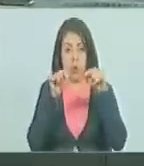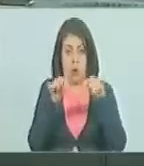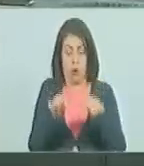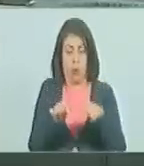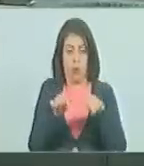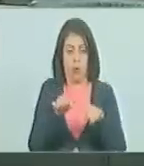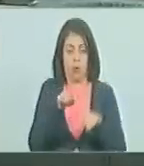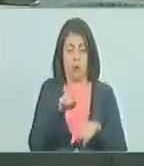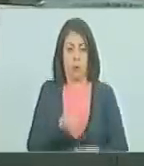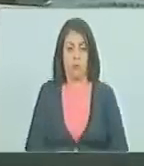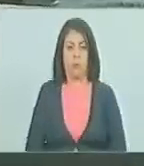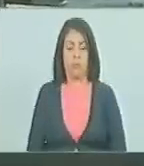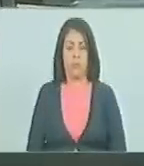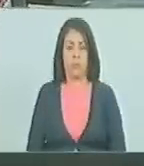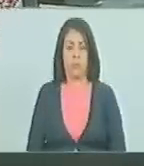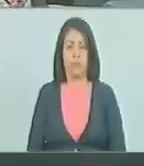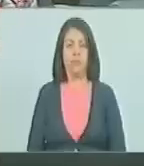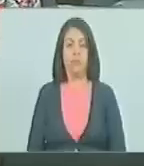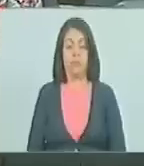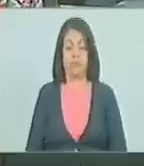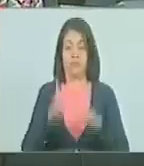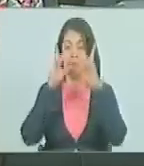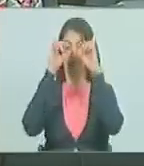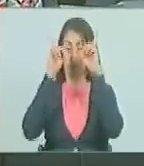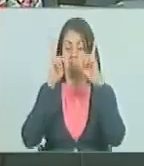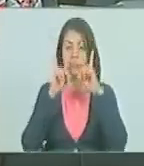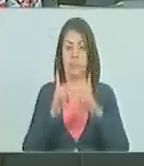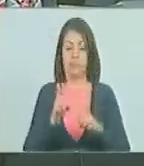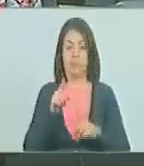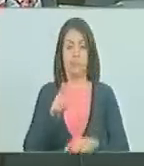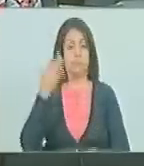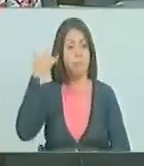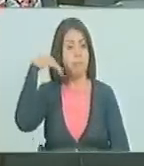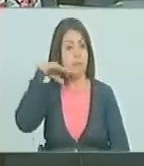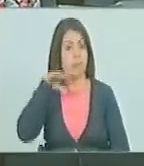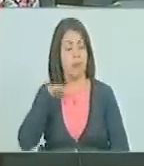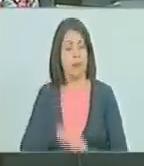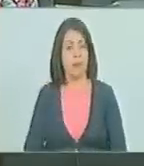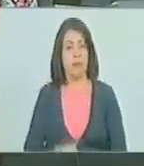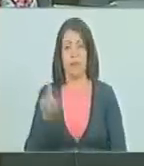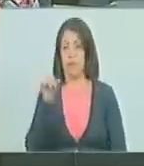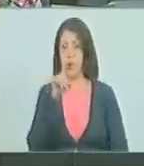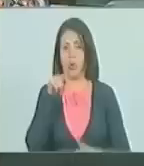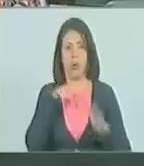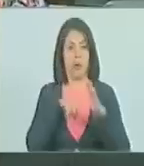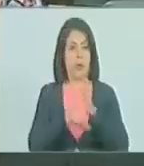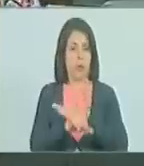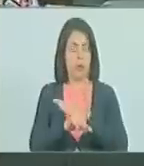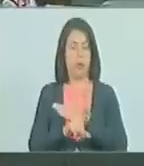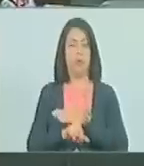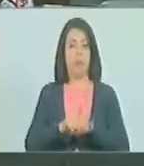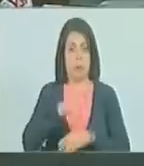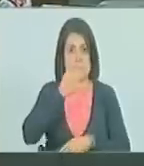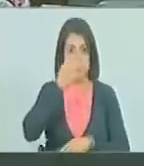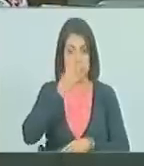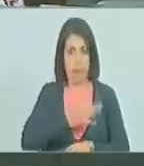obviamente estaban decididos quizás a no entrar en el camino de la